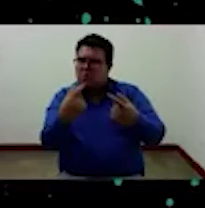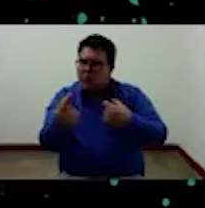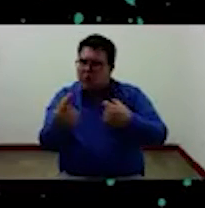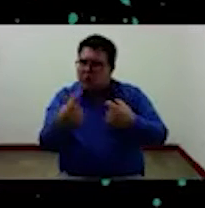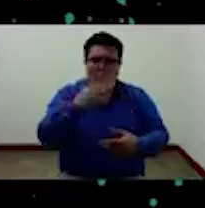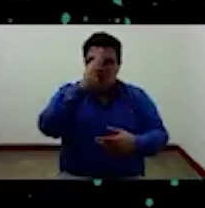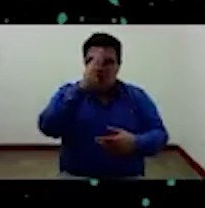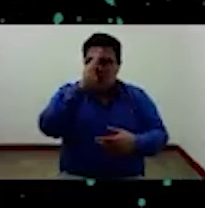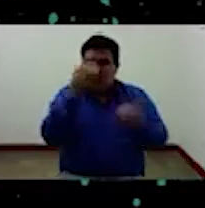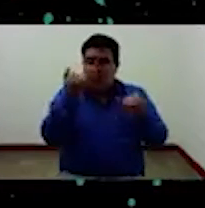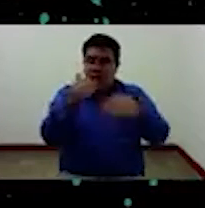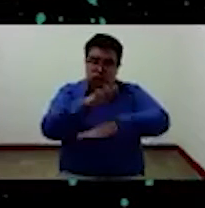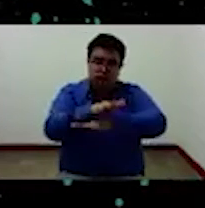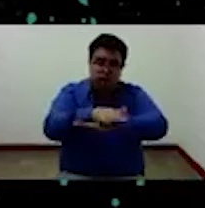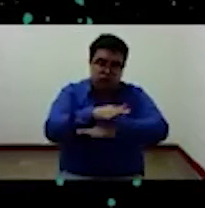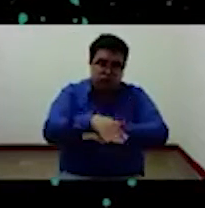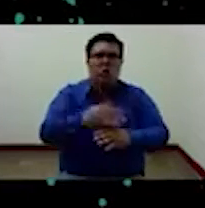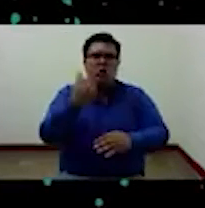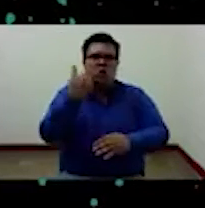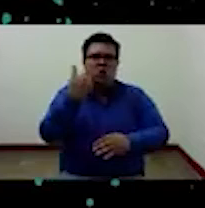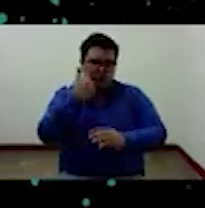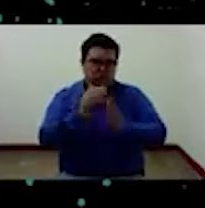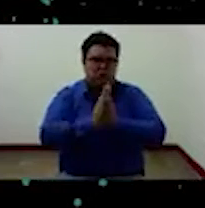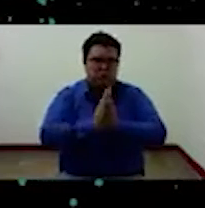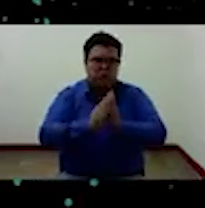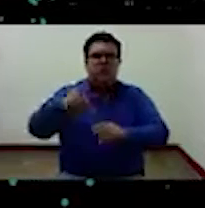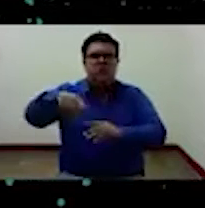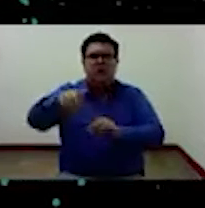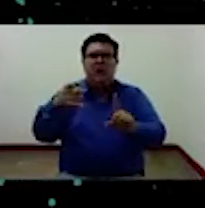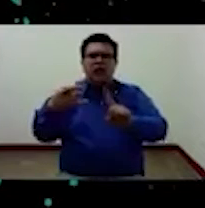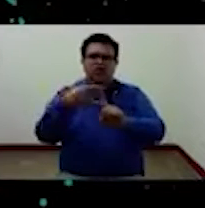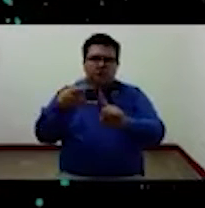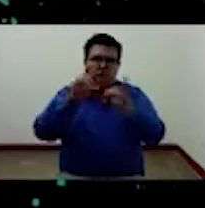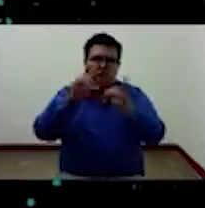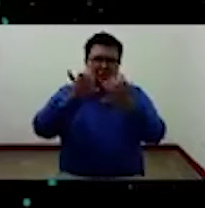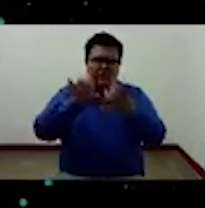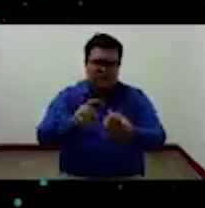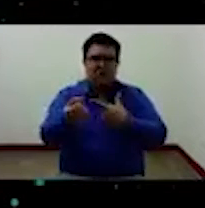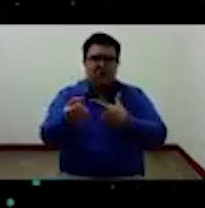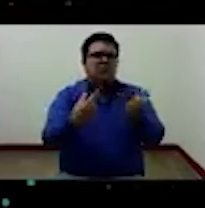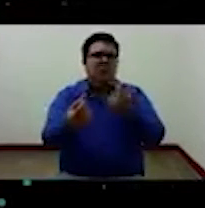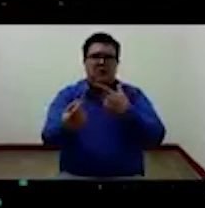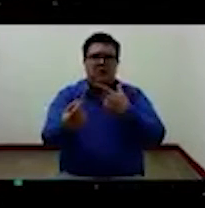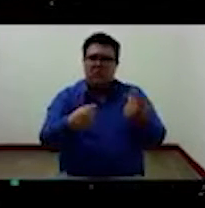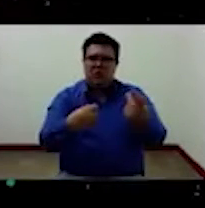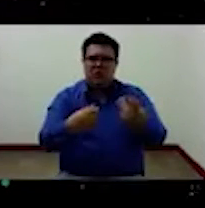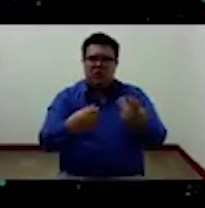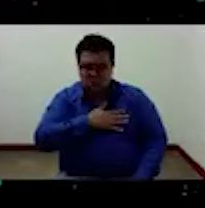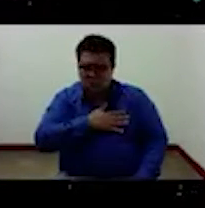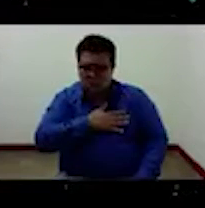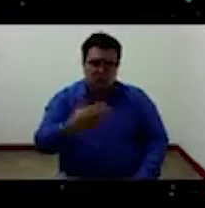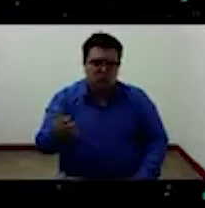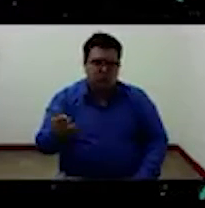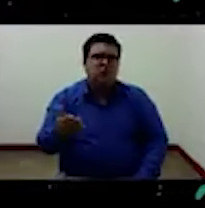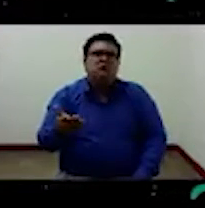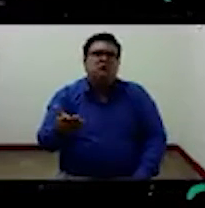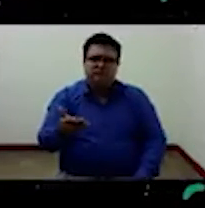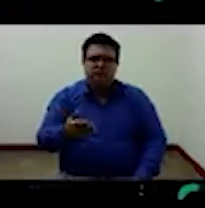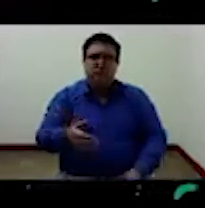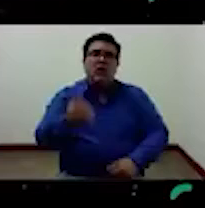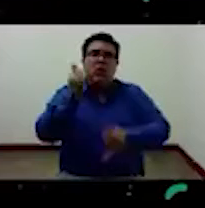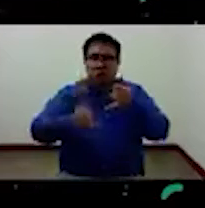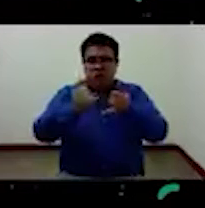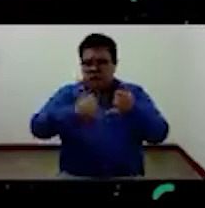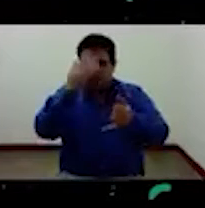hoy pueden formular sus preguntas a través del chat del Zoom y al final de la